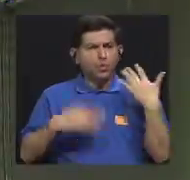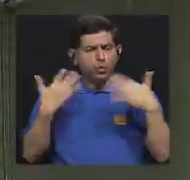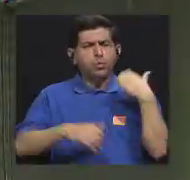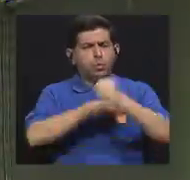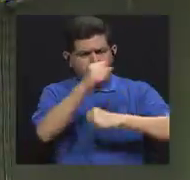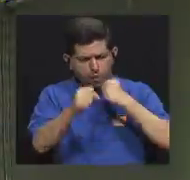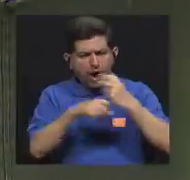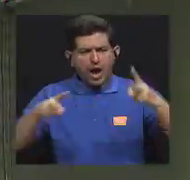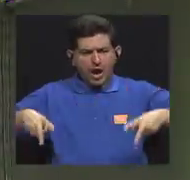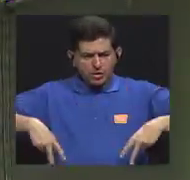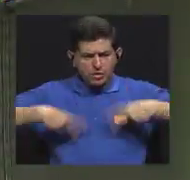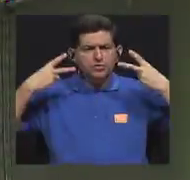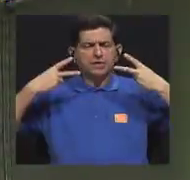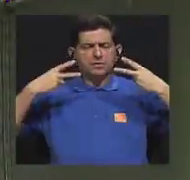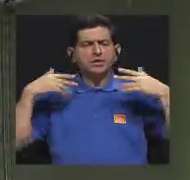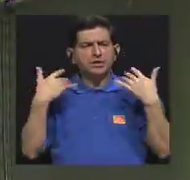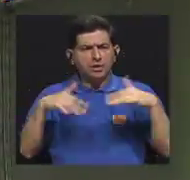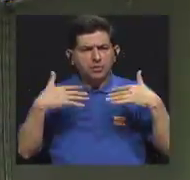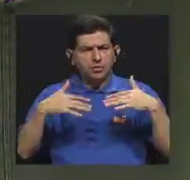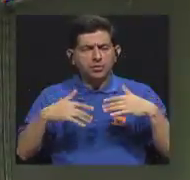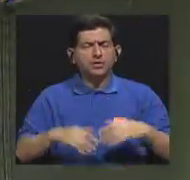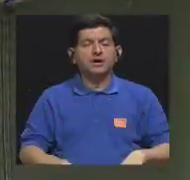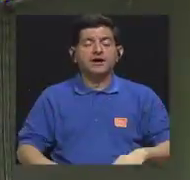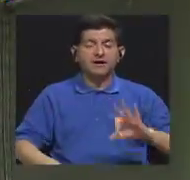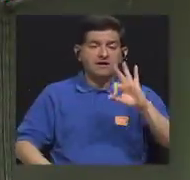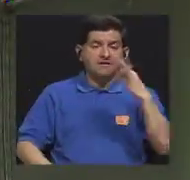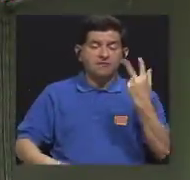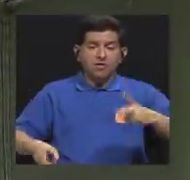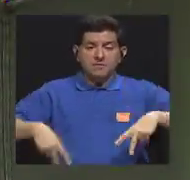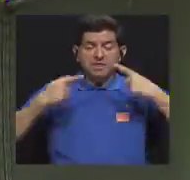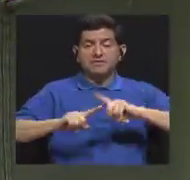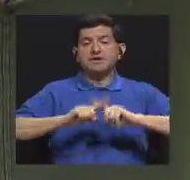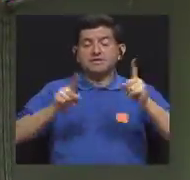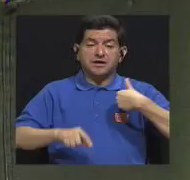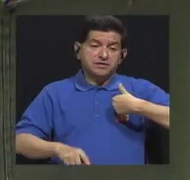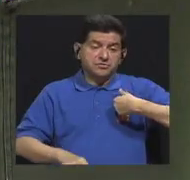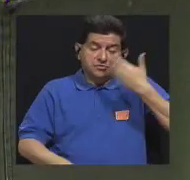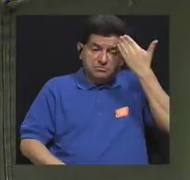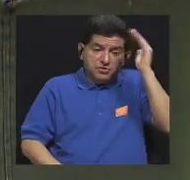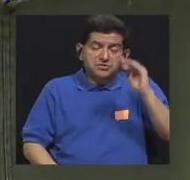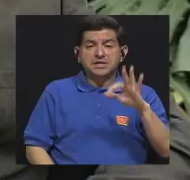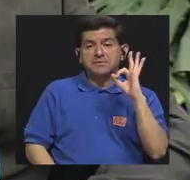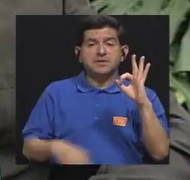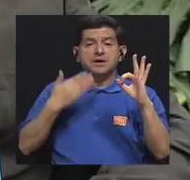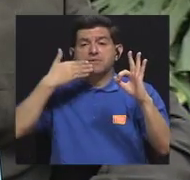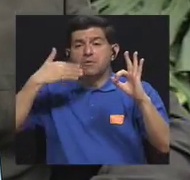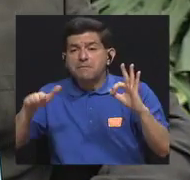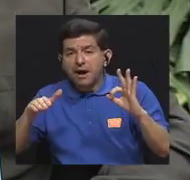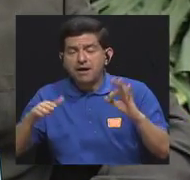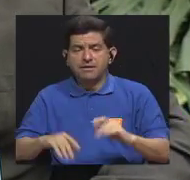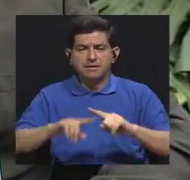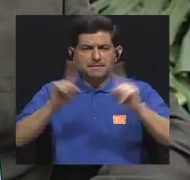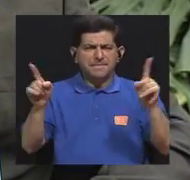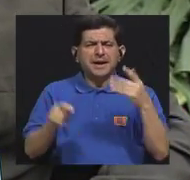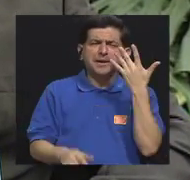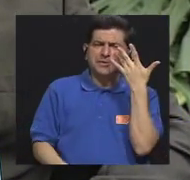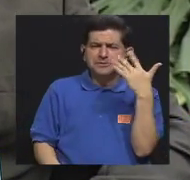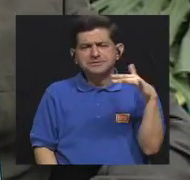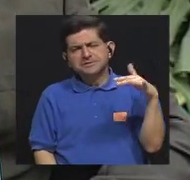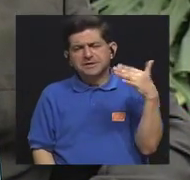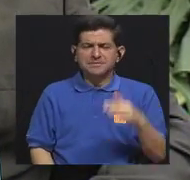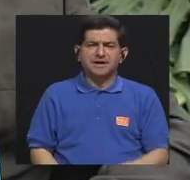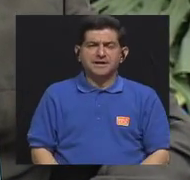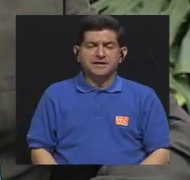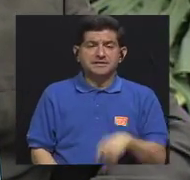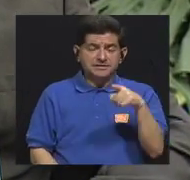longevidad también, tienen un estilo de vida diferente, no sé si para bien o para mal, pero a ellos les ha servido. Es muy parecido, digamos, en